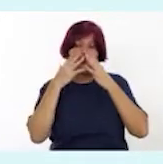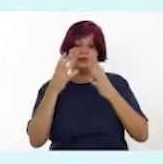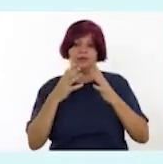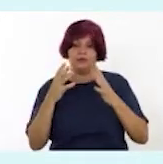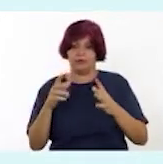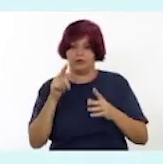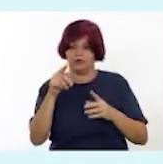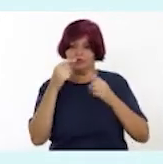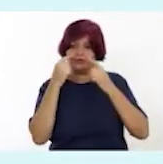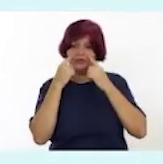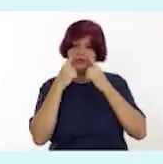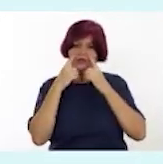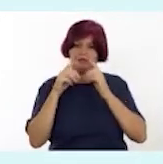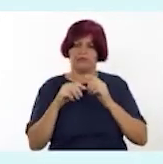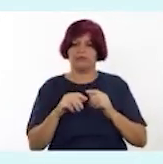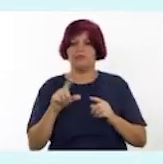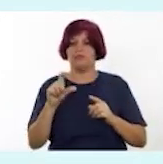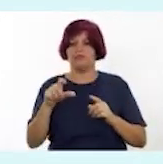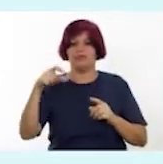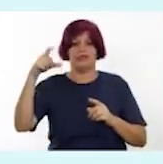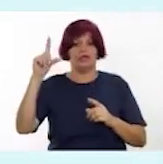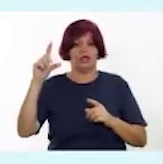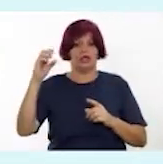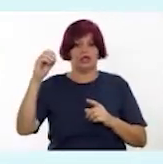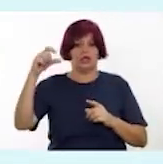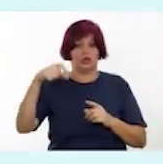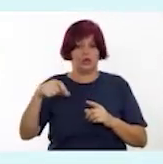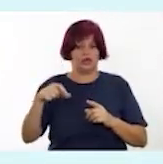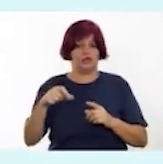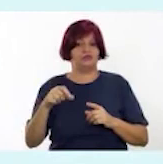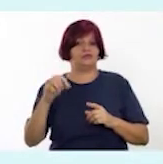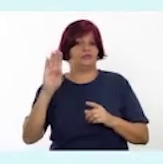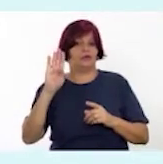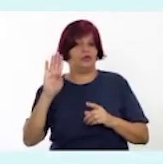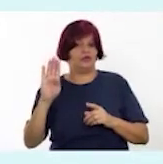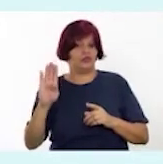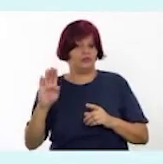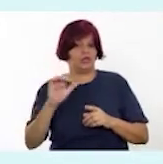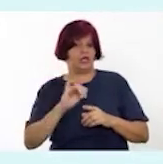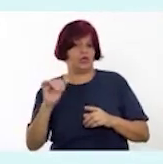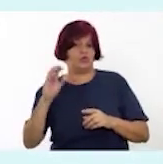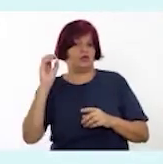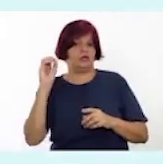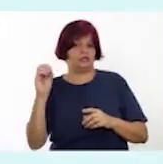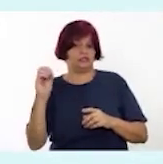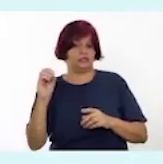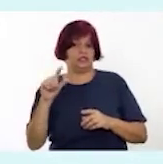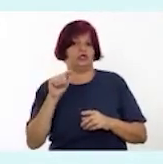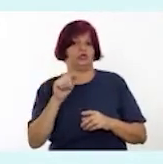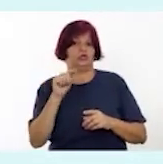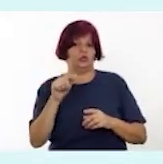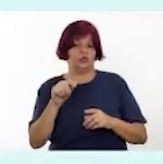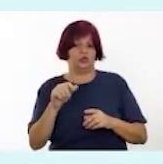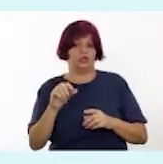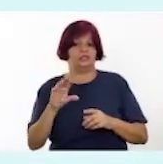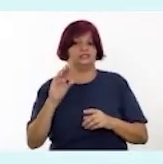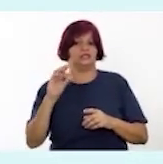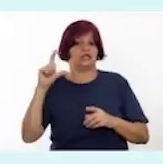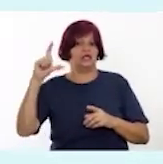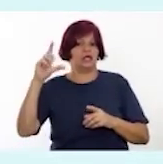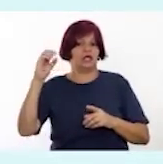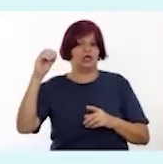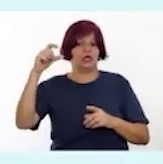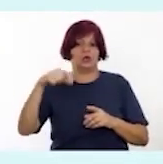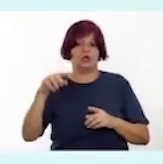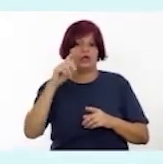vea las restricciones que tiene, porque el logaritmo existe si el valor de b es mayor que 0. Esto nos dice que el logaritmo o el argumento